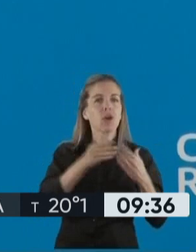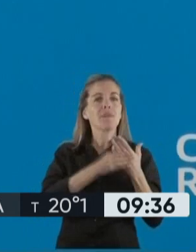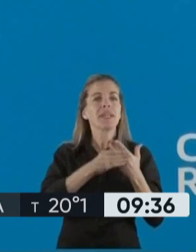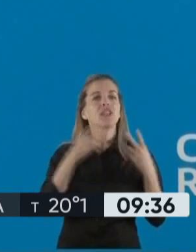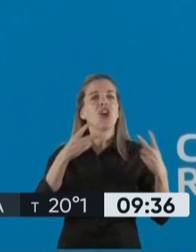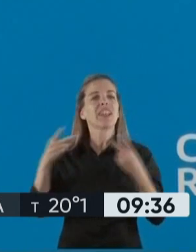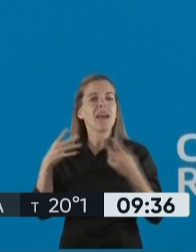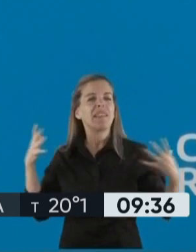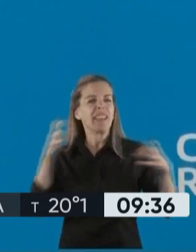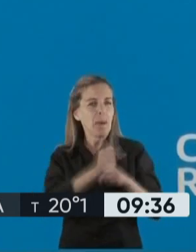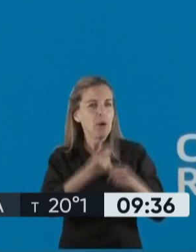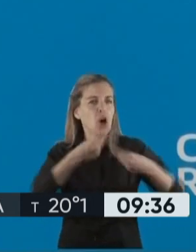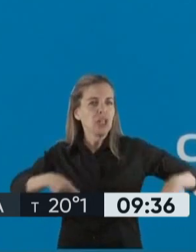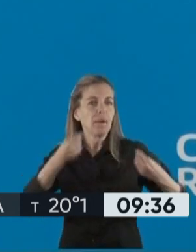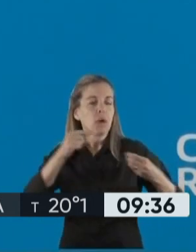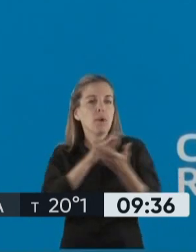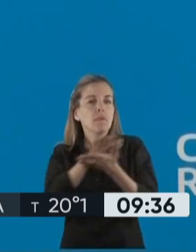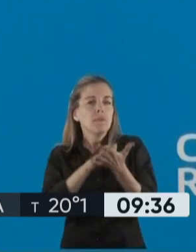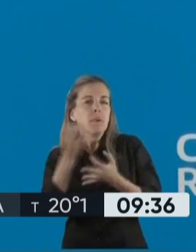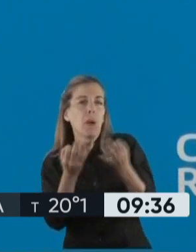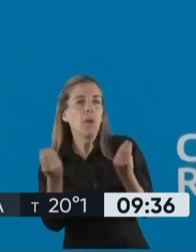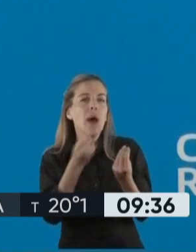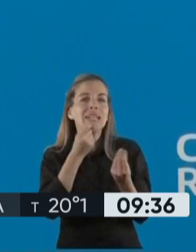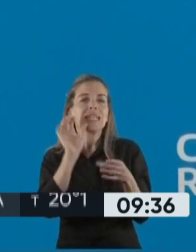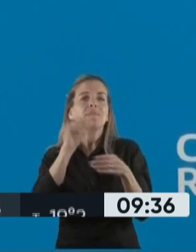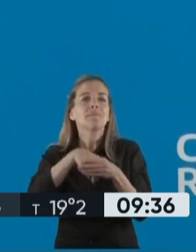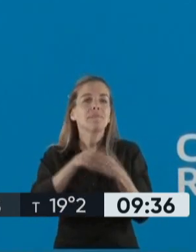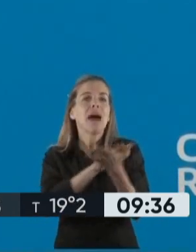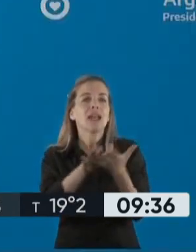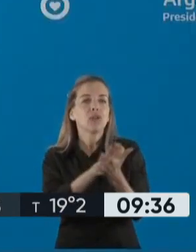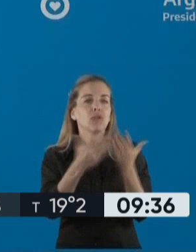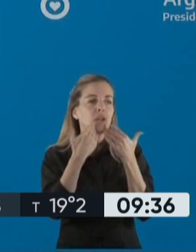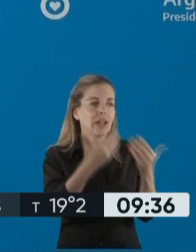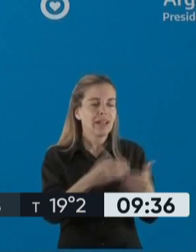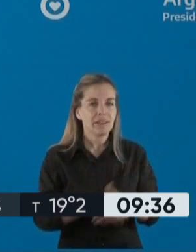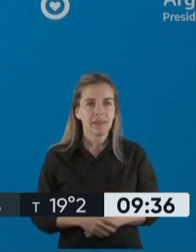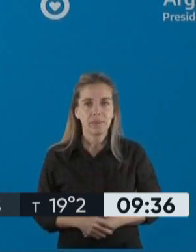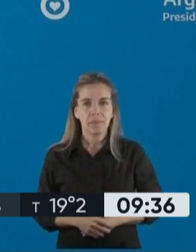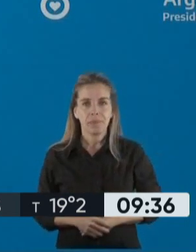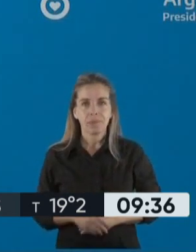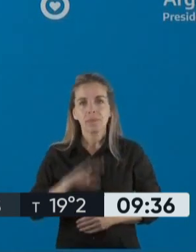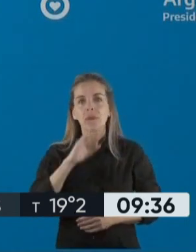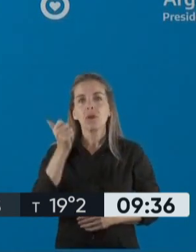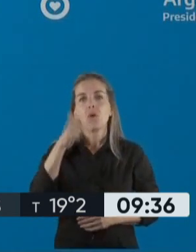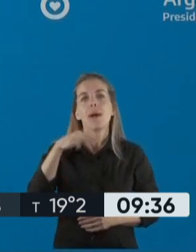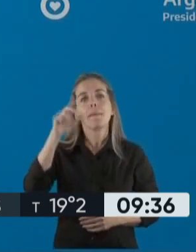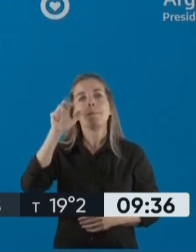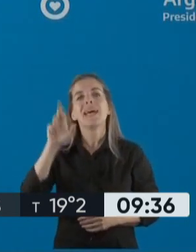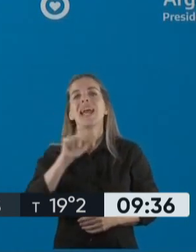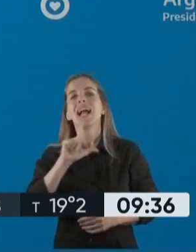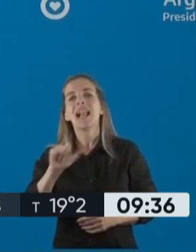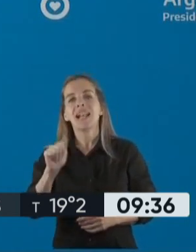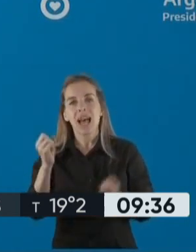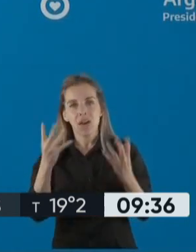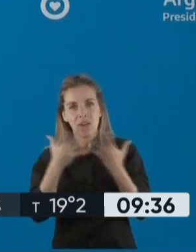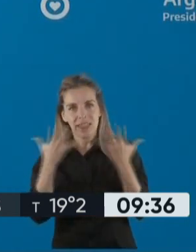ver exactamente cómo es la situación y evaluar si hay alguna necesidad de intervención. Muchas gracias. Juan Pablo Peralta. ¿Cómo